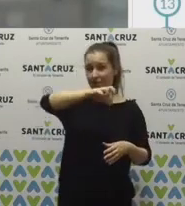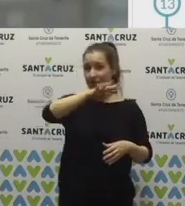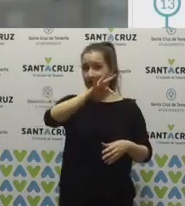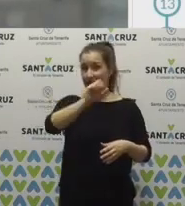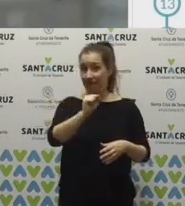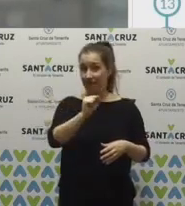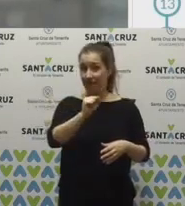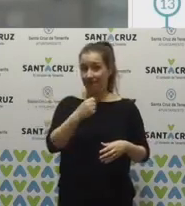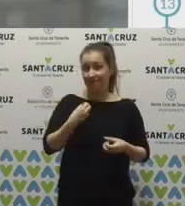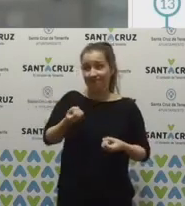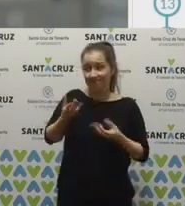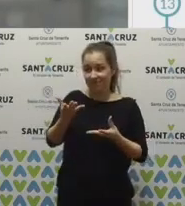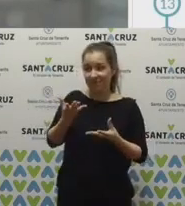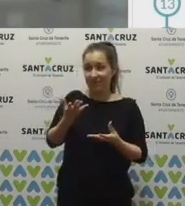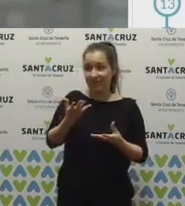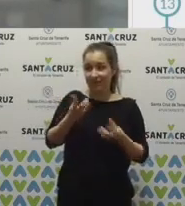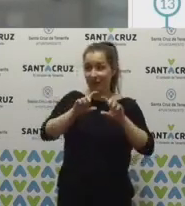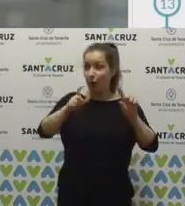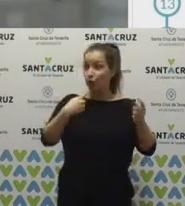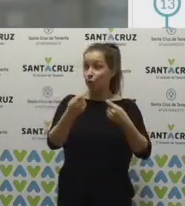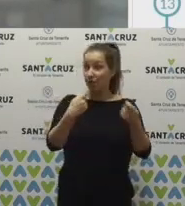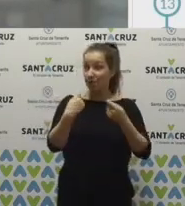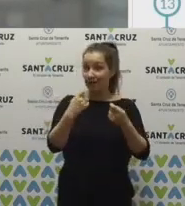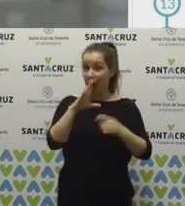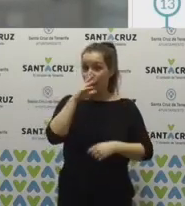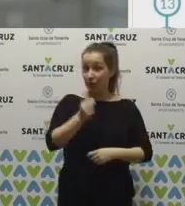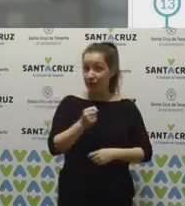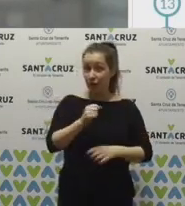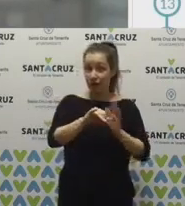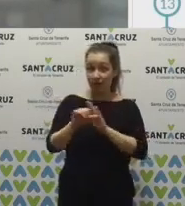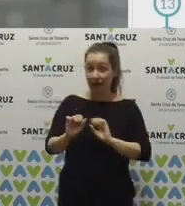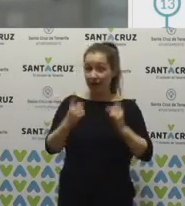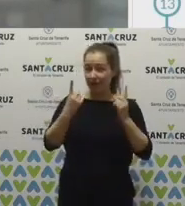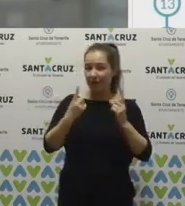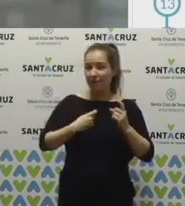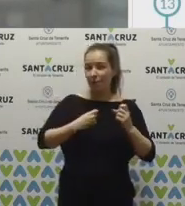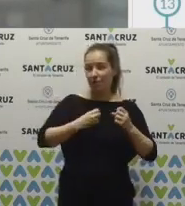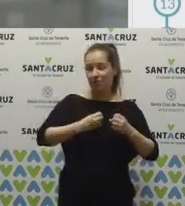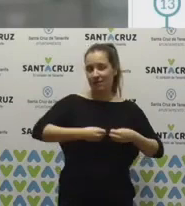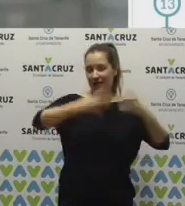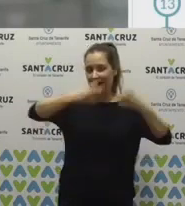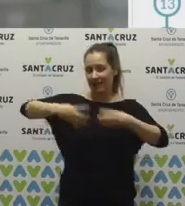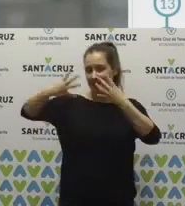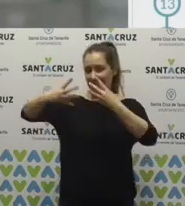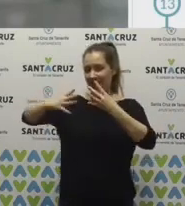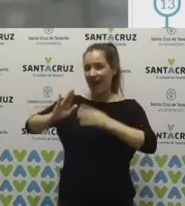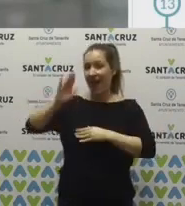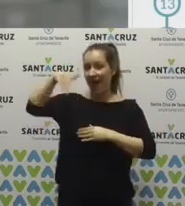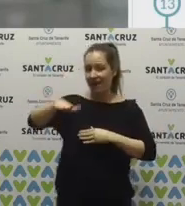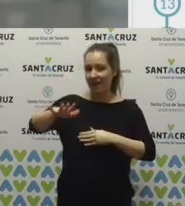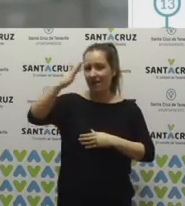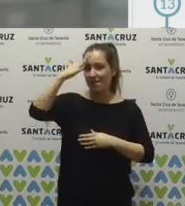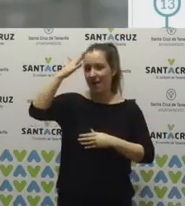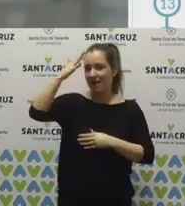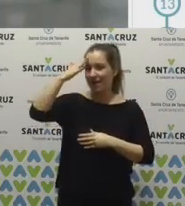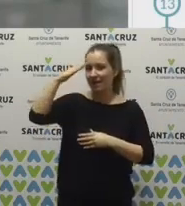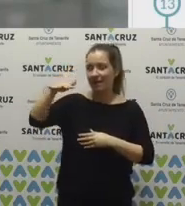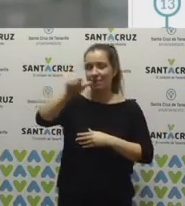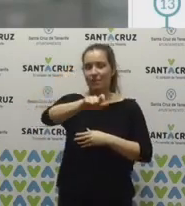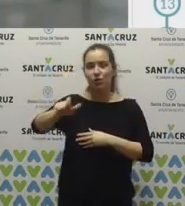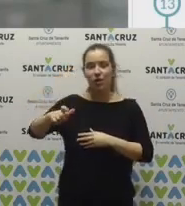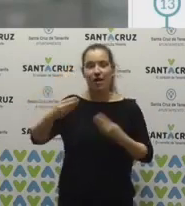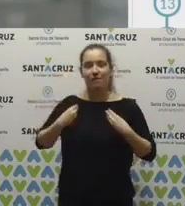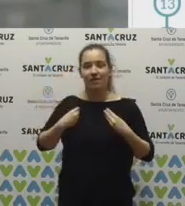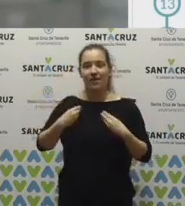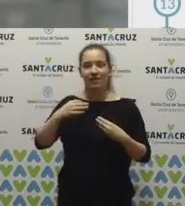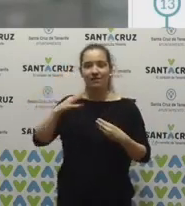más cercano en residencial anaga usted dígame la gente de taganana suculum e igueste si no lo